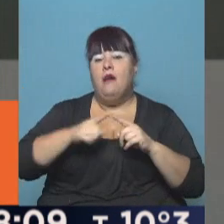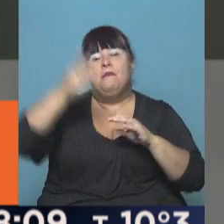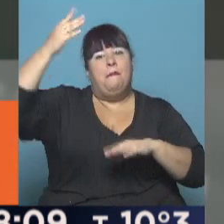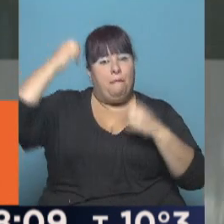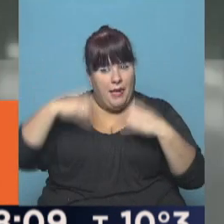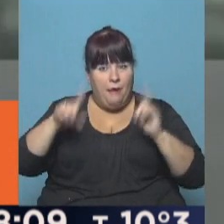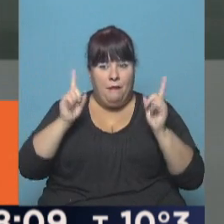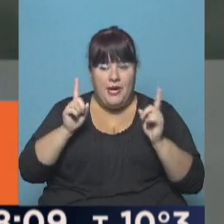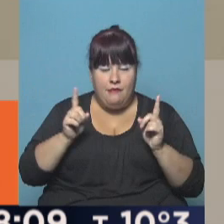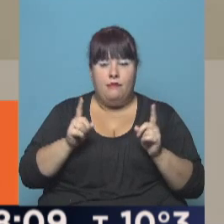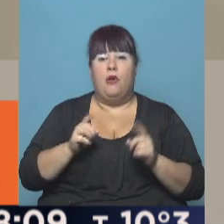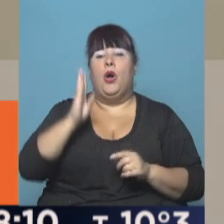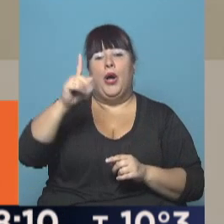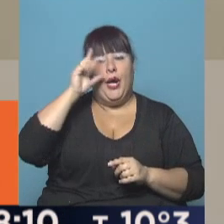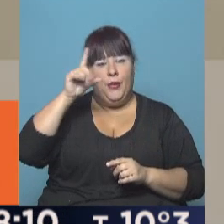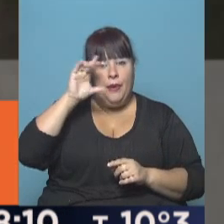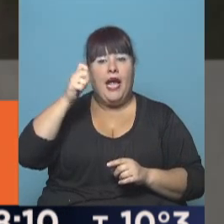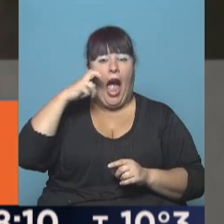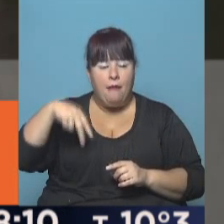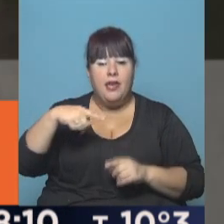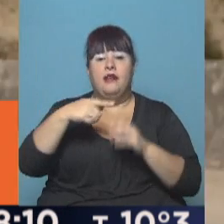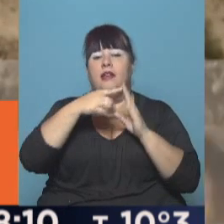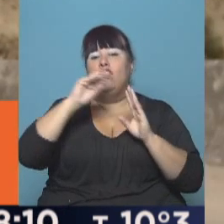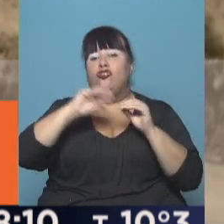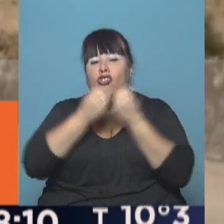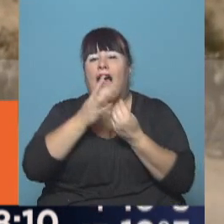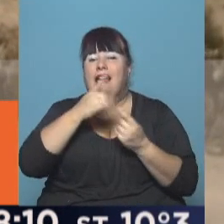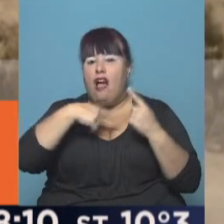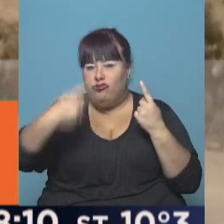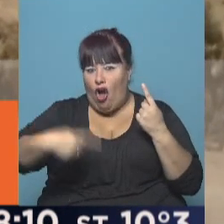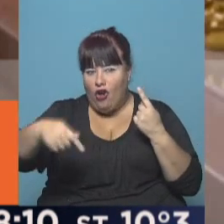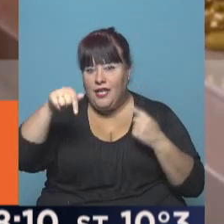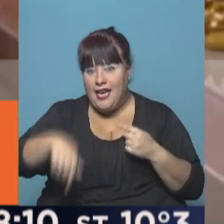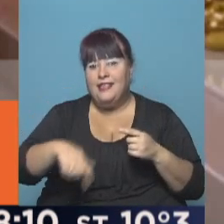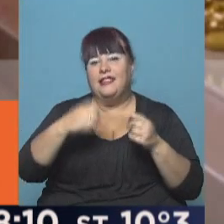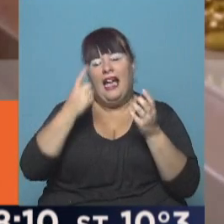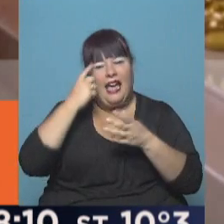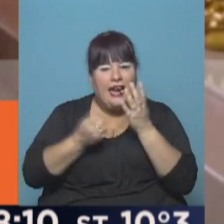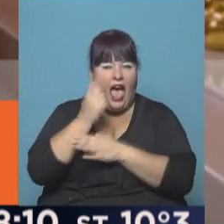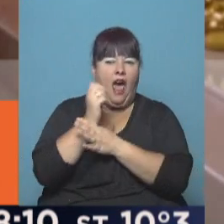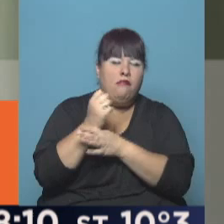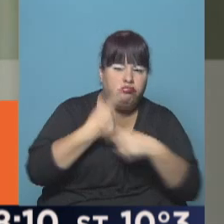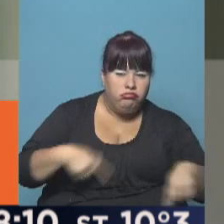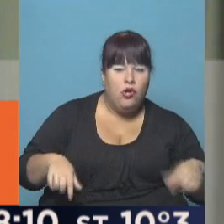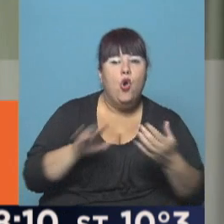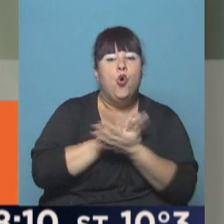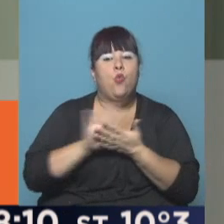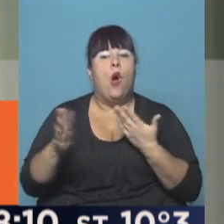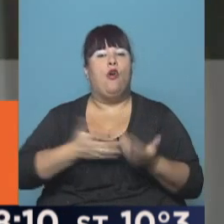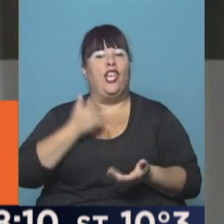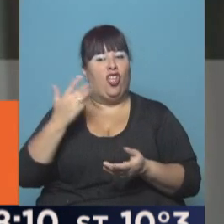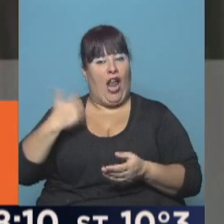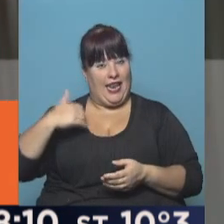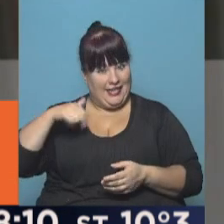principio por bebé kamín llega a su décimo cuarta edición esta ausencia de creatividad y talento de nuevos directores